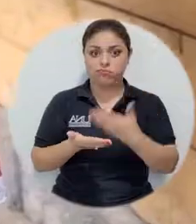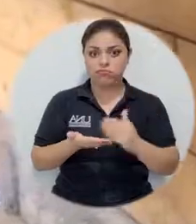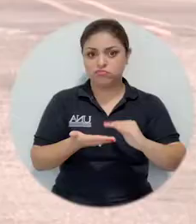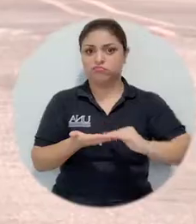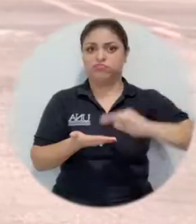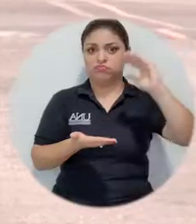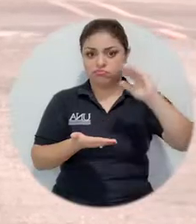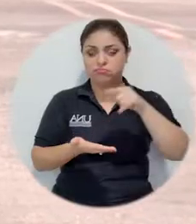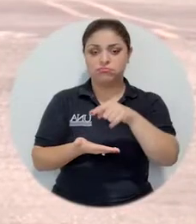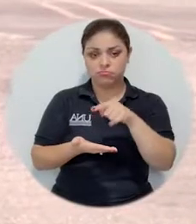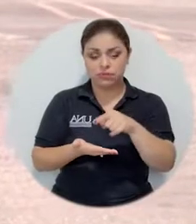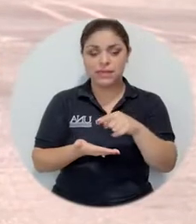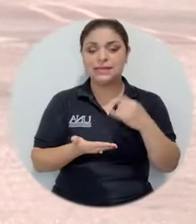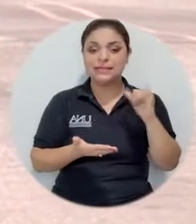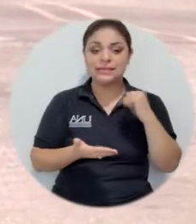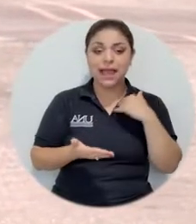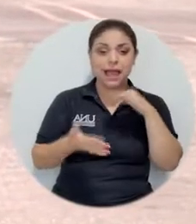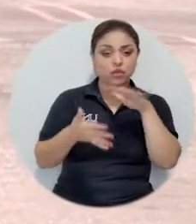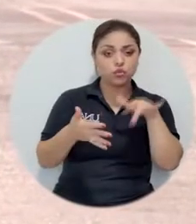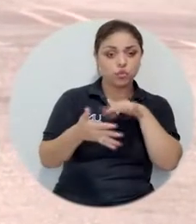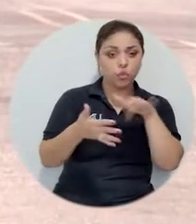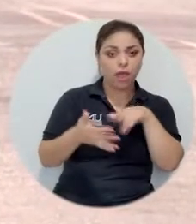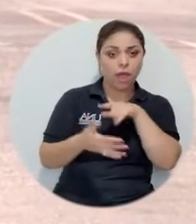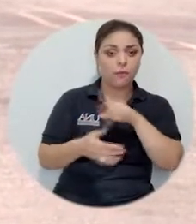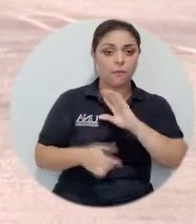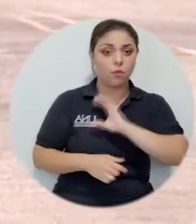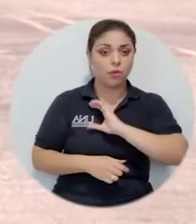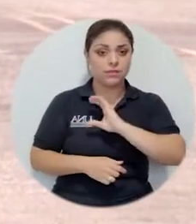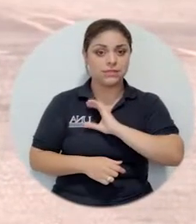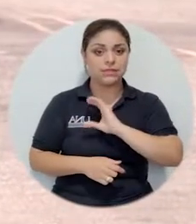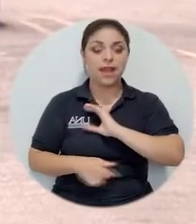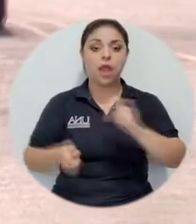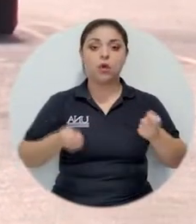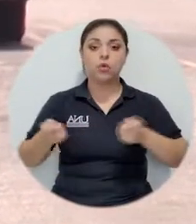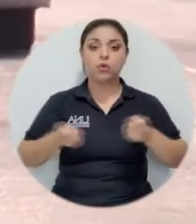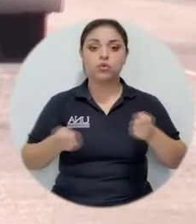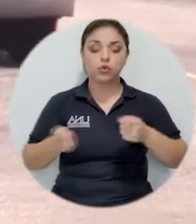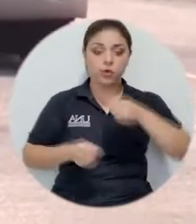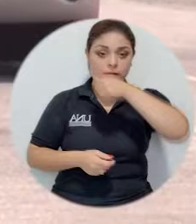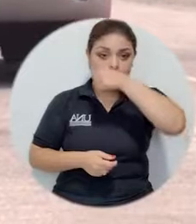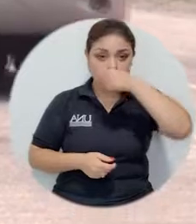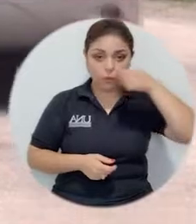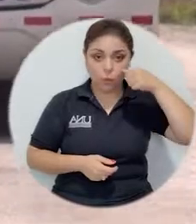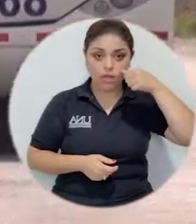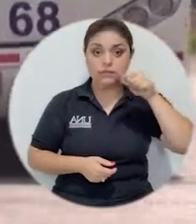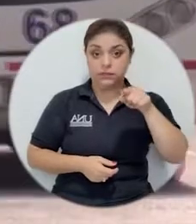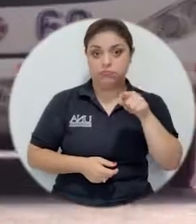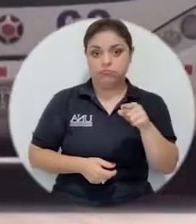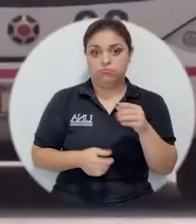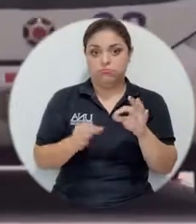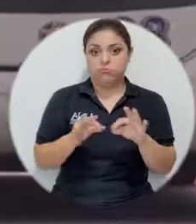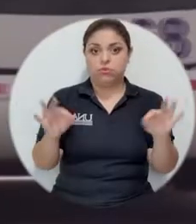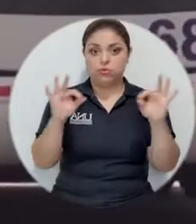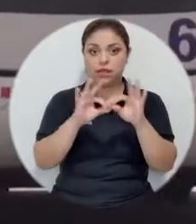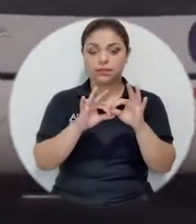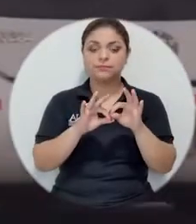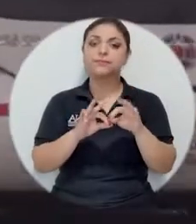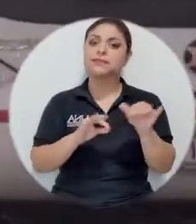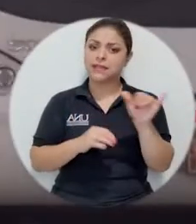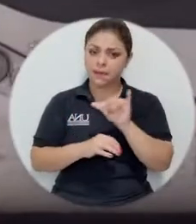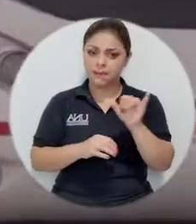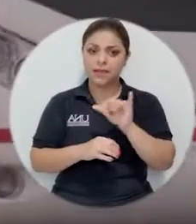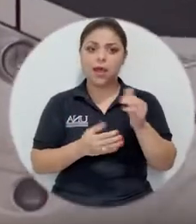estudio de la Policía de Control de Drogas, que es un elemento muy importante en eso, también ha